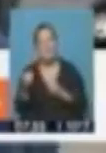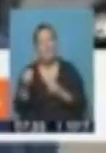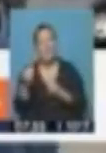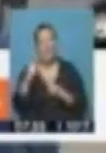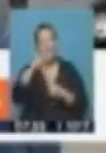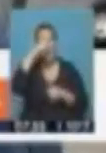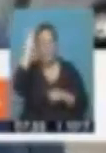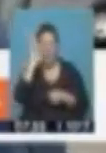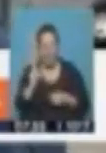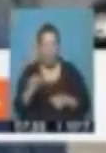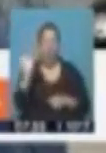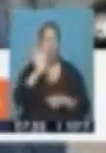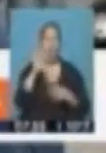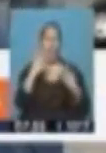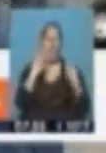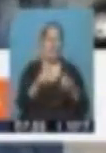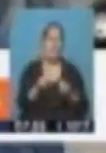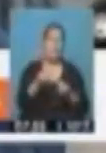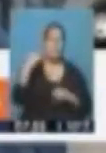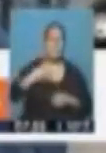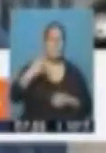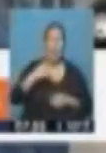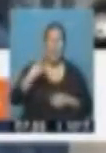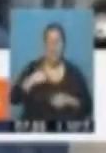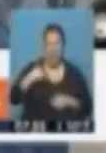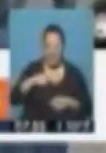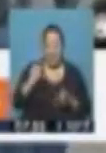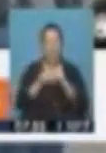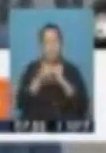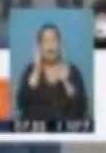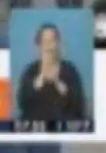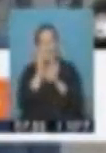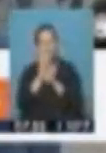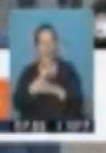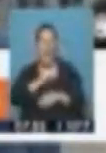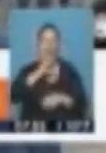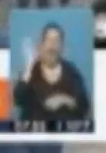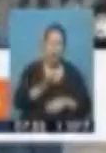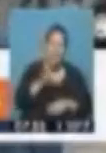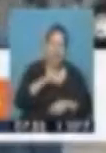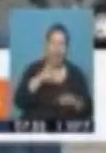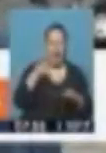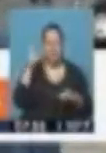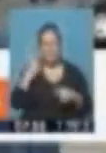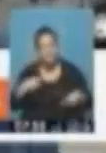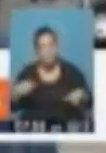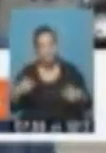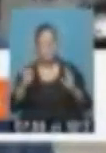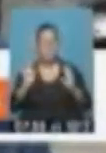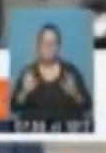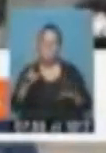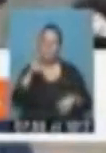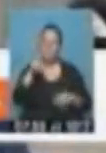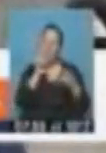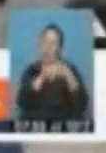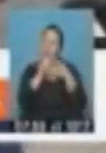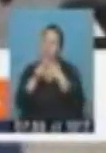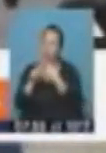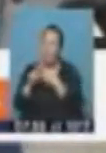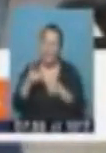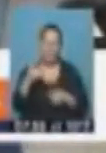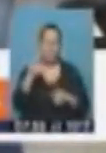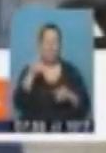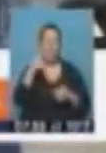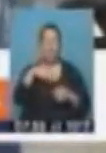interés nacional o para defender la seguridad de los argentinos, sino para espiar, chantajear, extorsionar, y por eso sus vínculos directos son